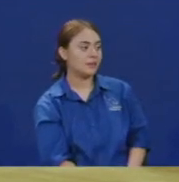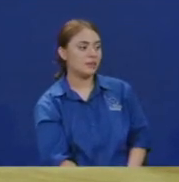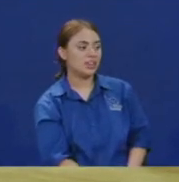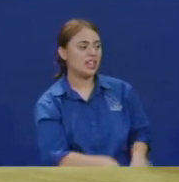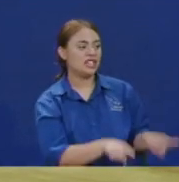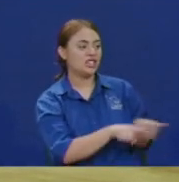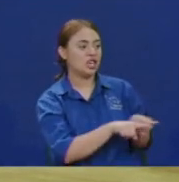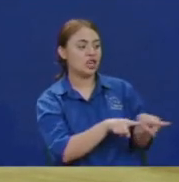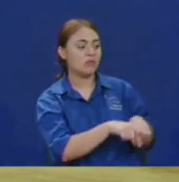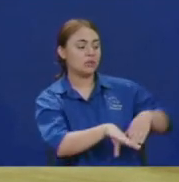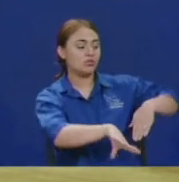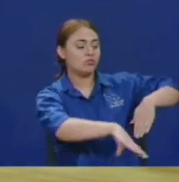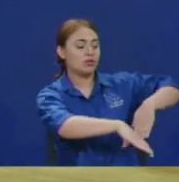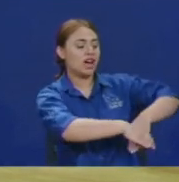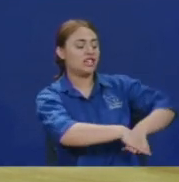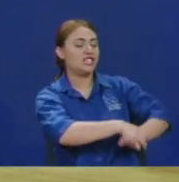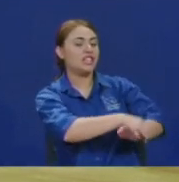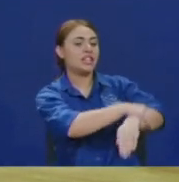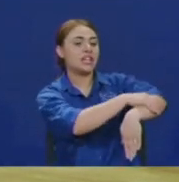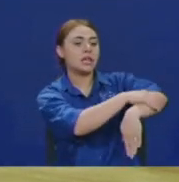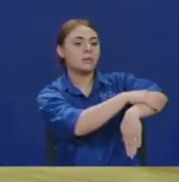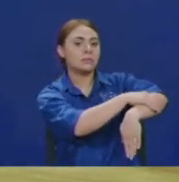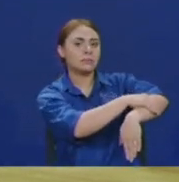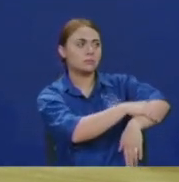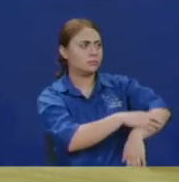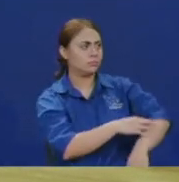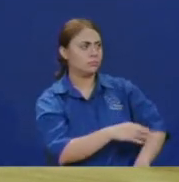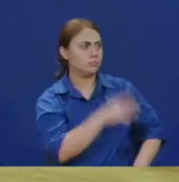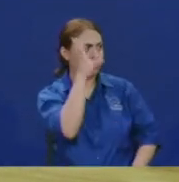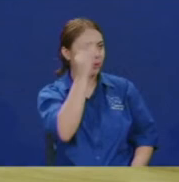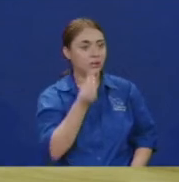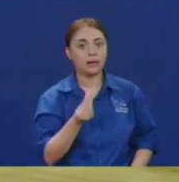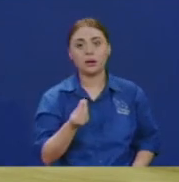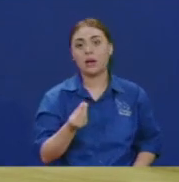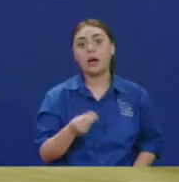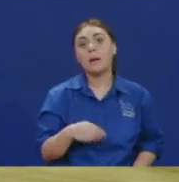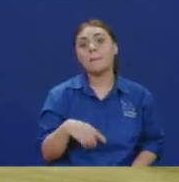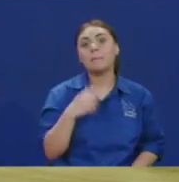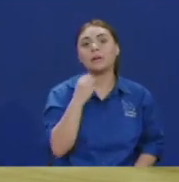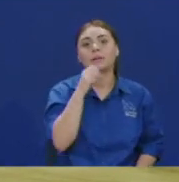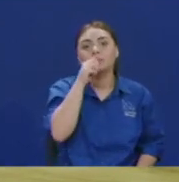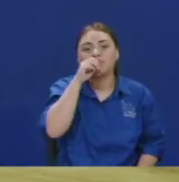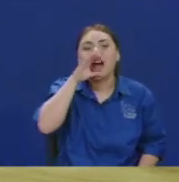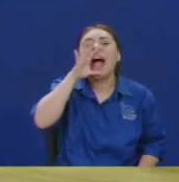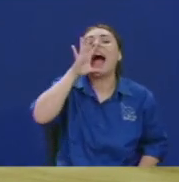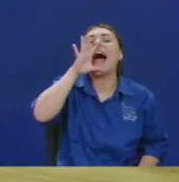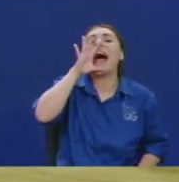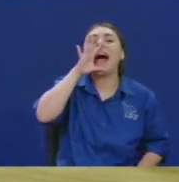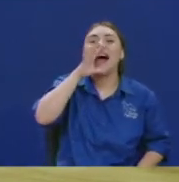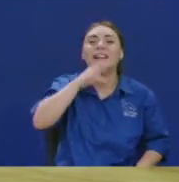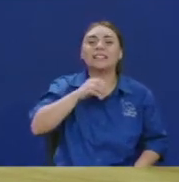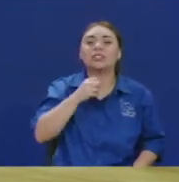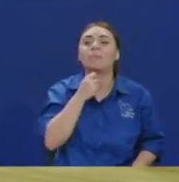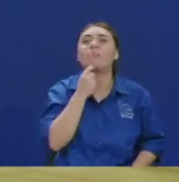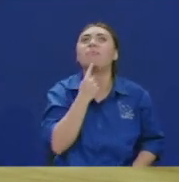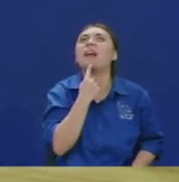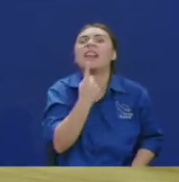calcetín, me dijo. ¿Cómo así? Le dije yo, ah, solo abre la boca para meter la pata, me dijo.